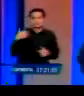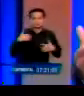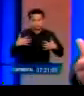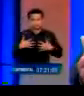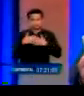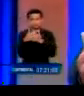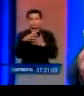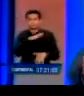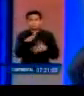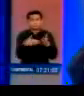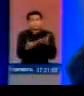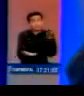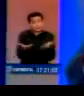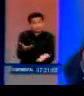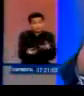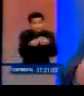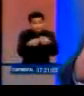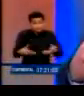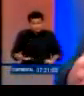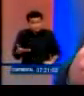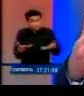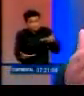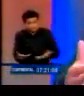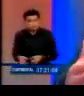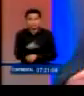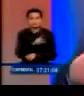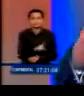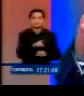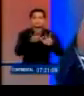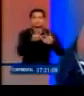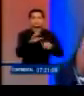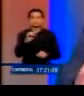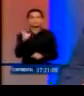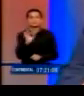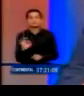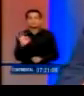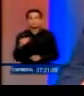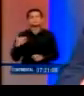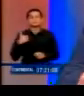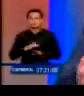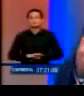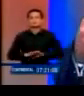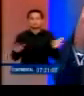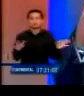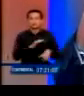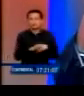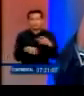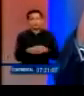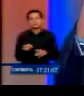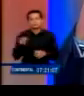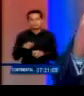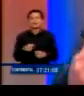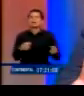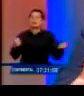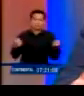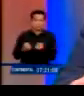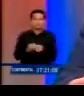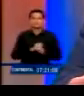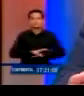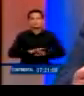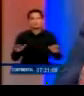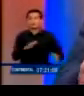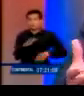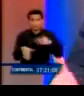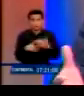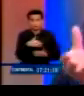para enfrentar una posible pérdida, supera el 180%. Toda esa cartera tiene la cobertura necesaria, toda esa cartera tiene el proceso